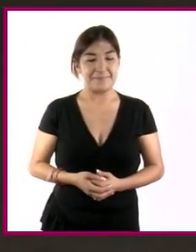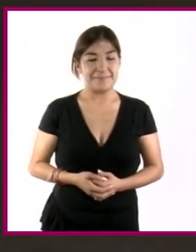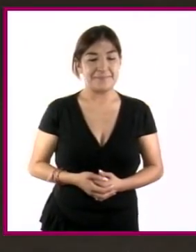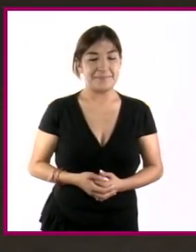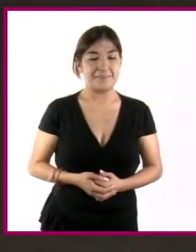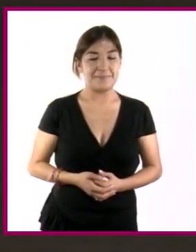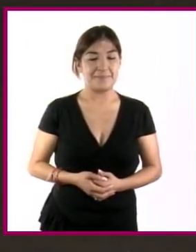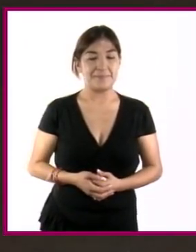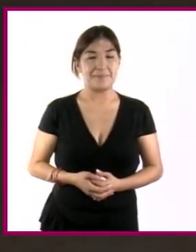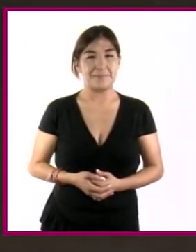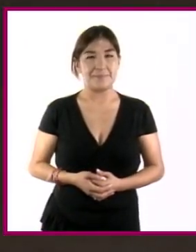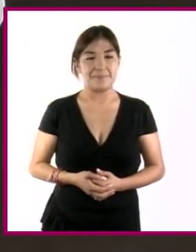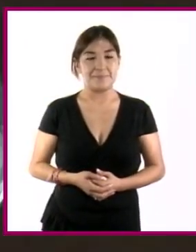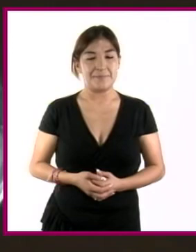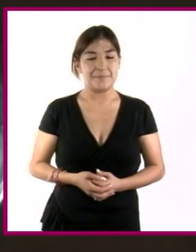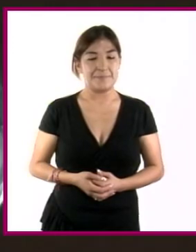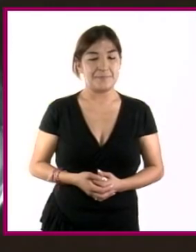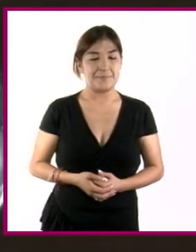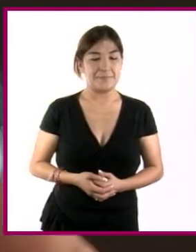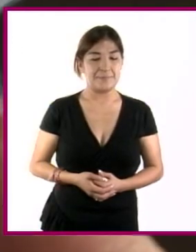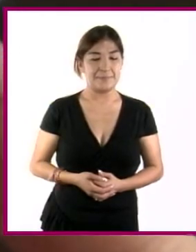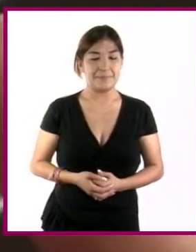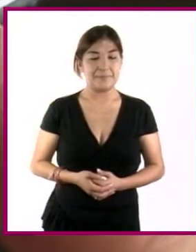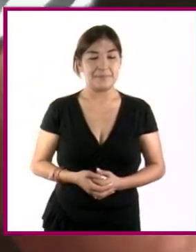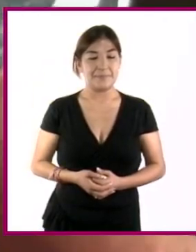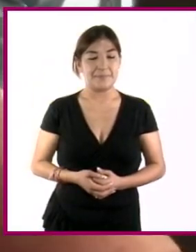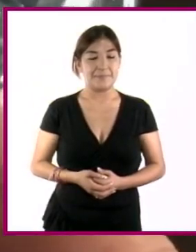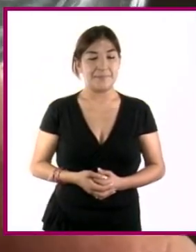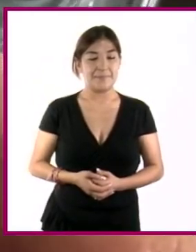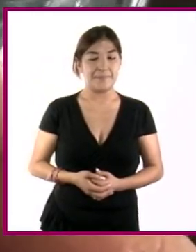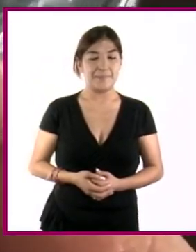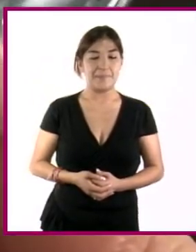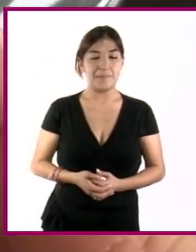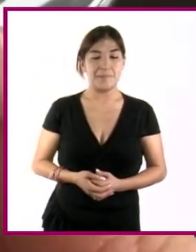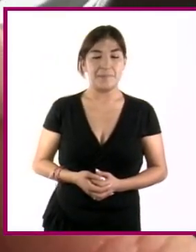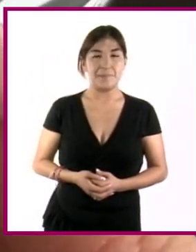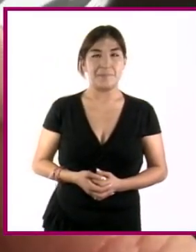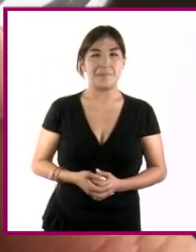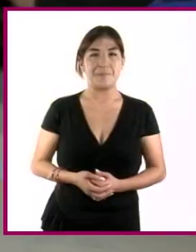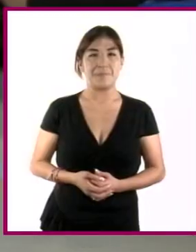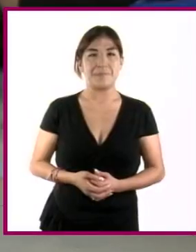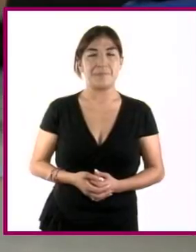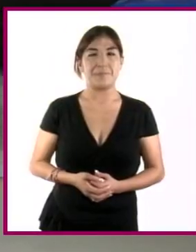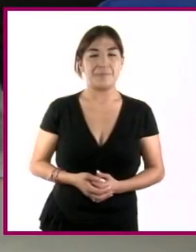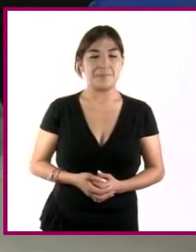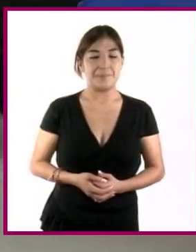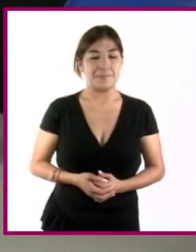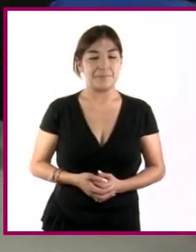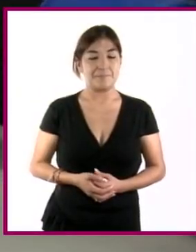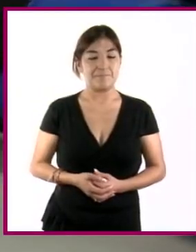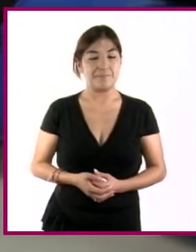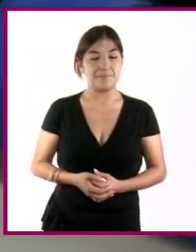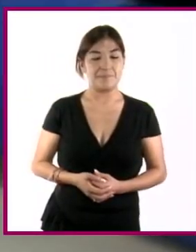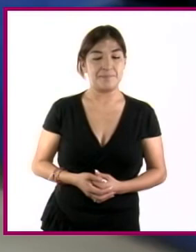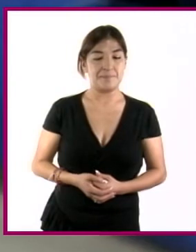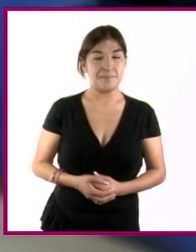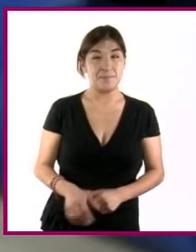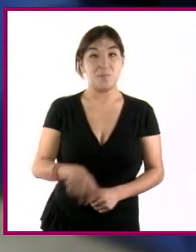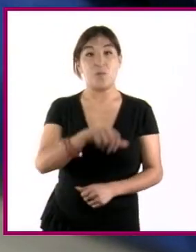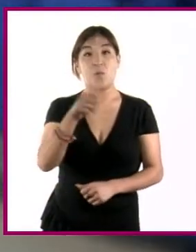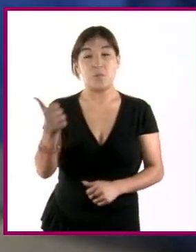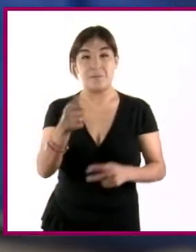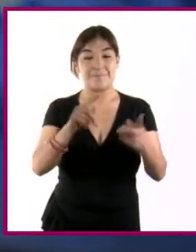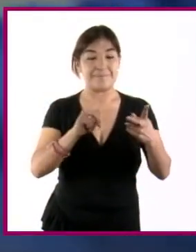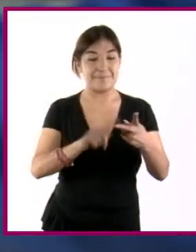el policloruro de vinilo, el politereftalato de etilenglicol. Los termoestables, que sufren un